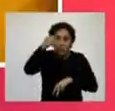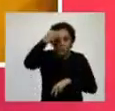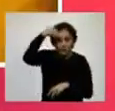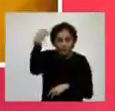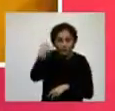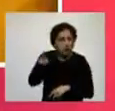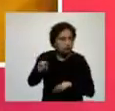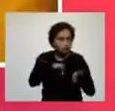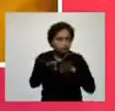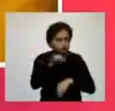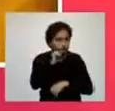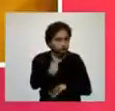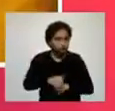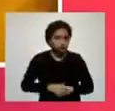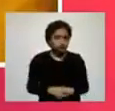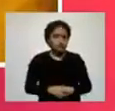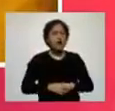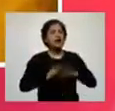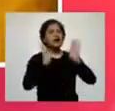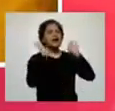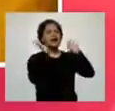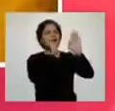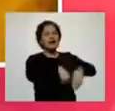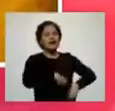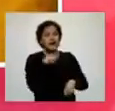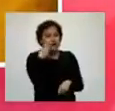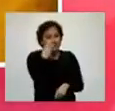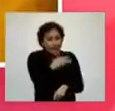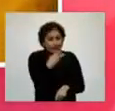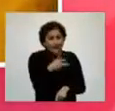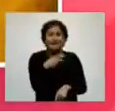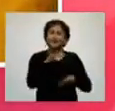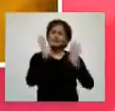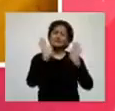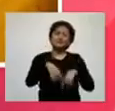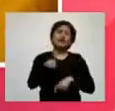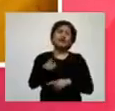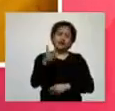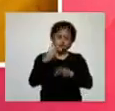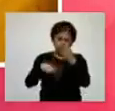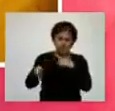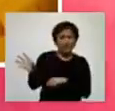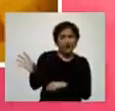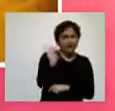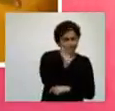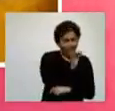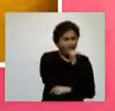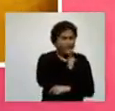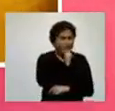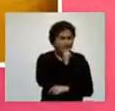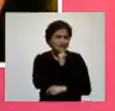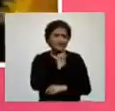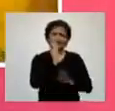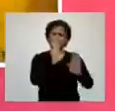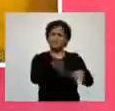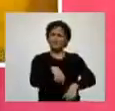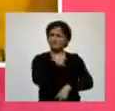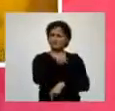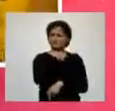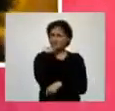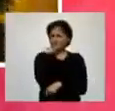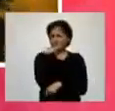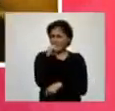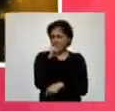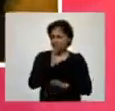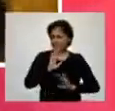¡Ah! Eso era. Ya le vinieron con el chisme. Pero no te preocupes, Manis. Esas son habladurías. ¿Qué